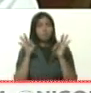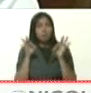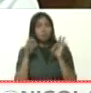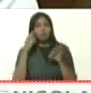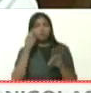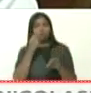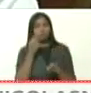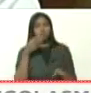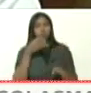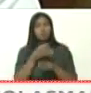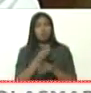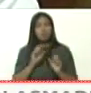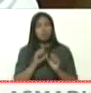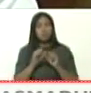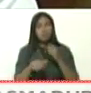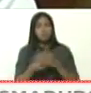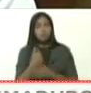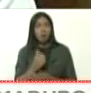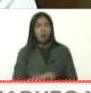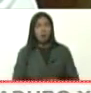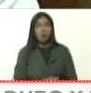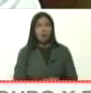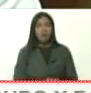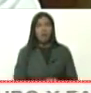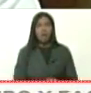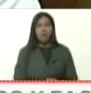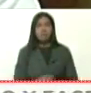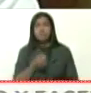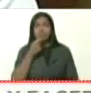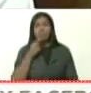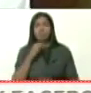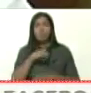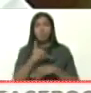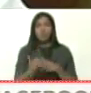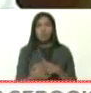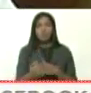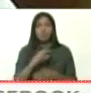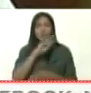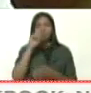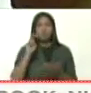así dar continuidad a este hermoso proyecto de Misión Milagro a nivel nacional.